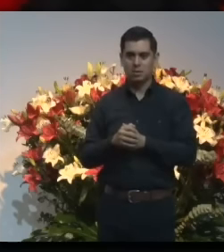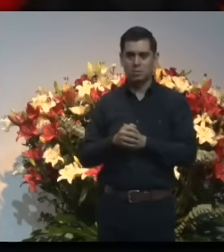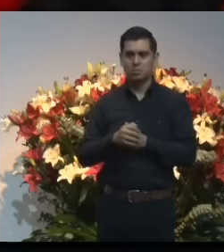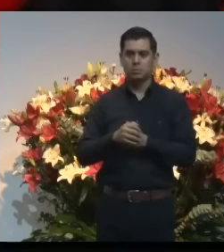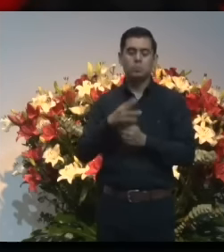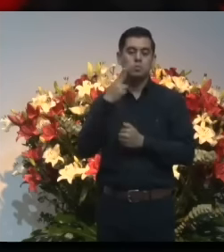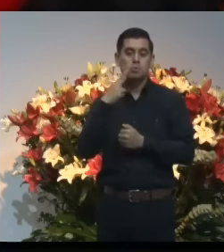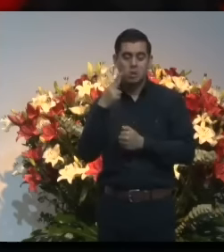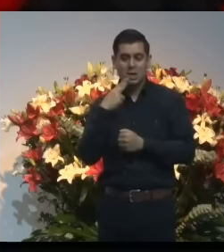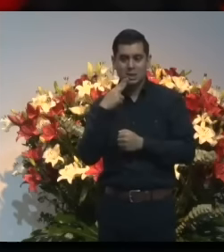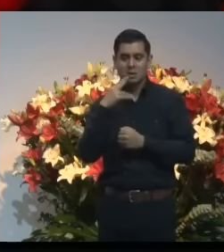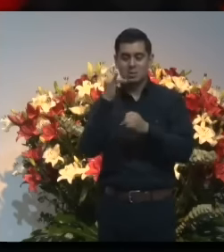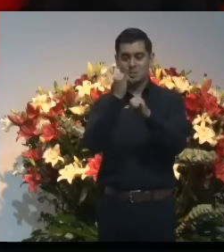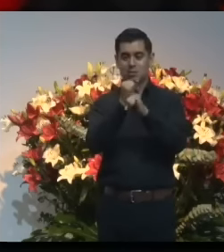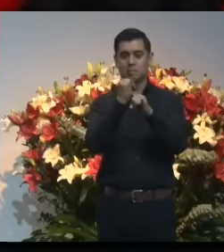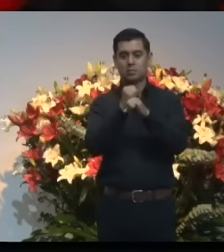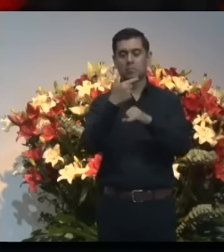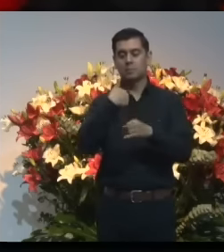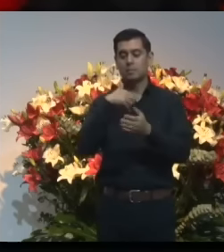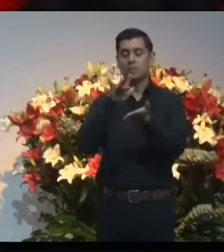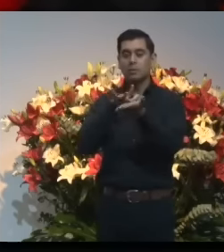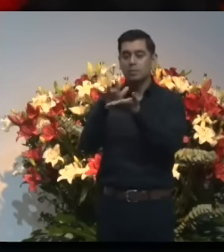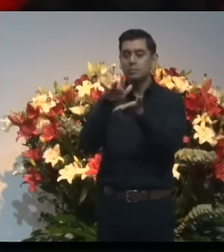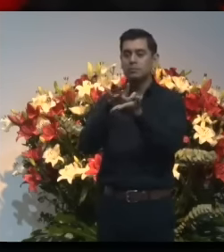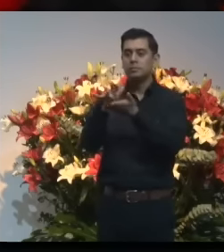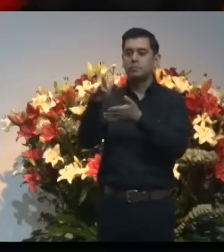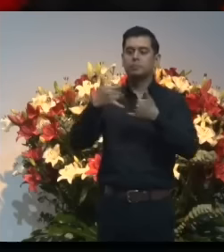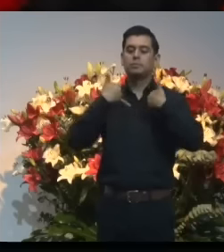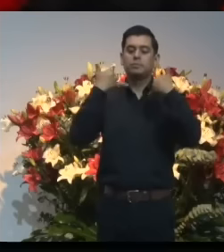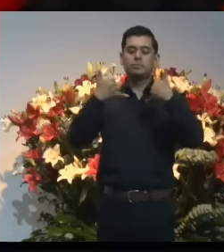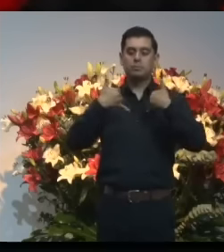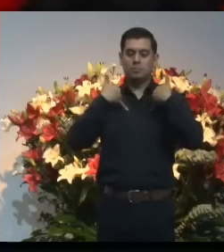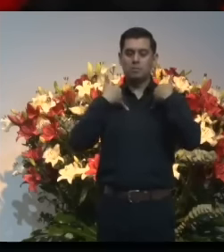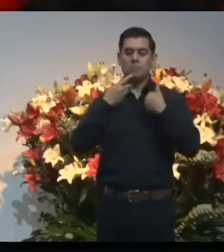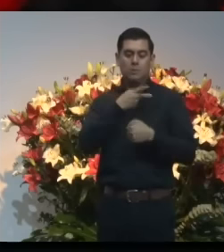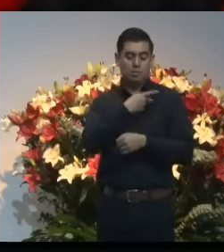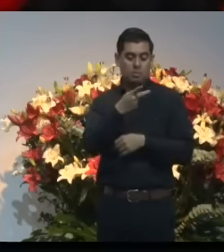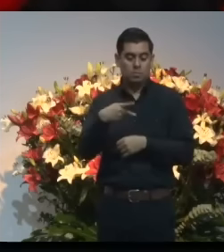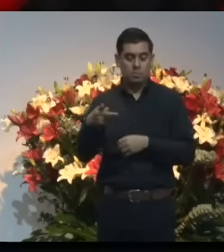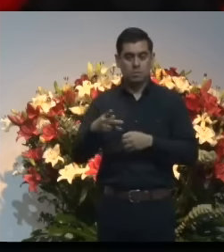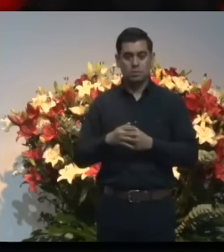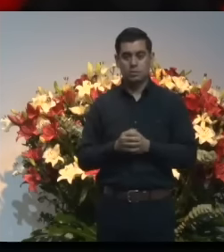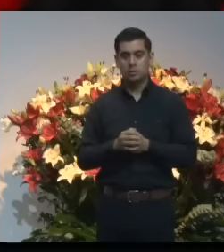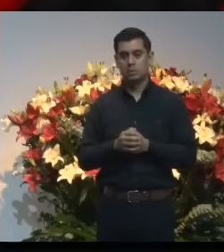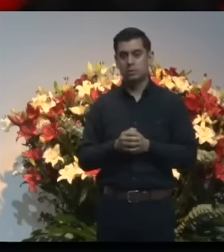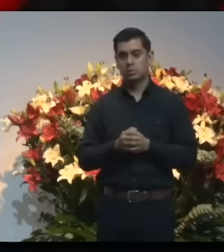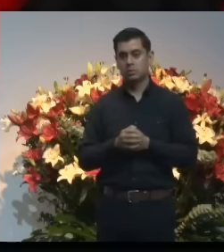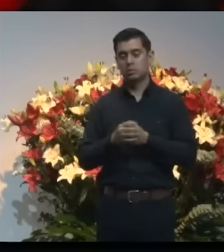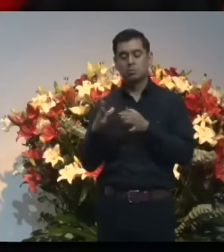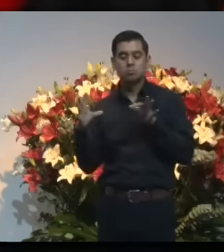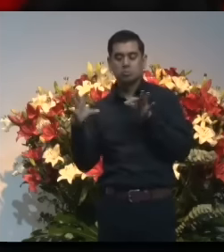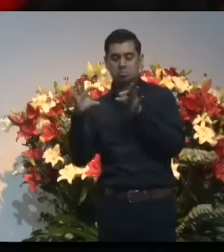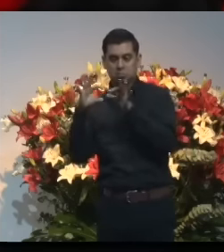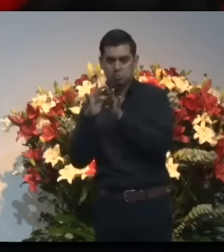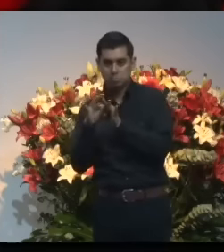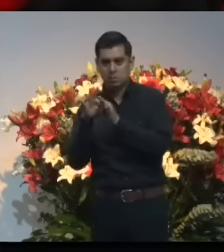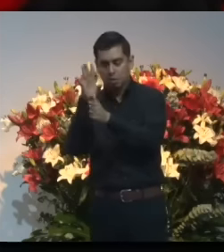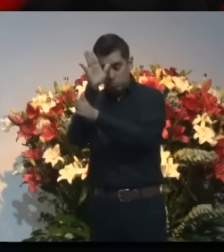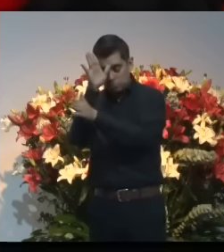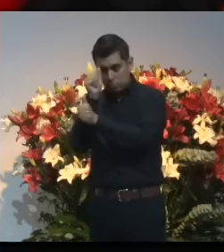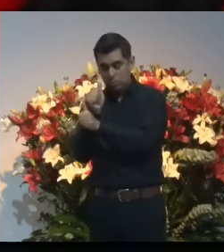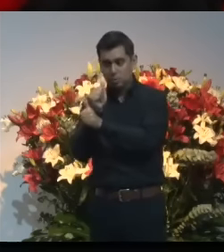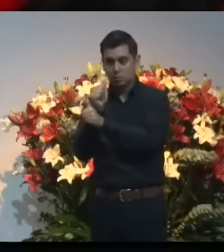tratar de subsidiar a los jóvenes de escasos recursos para que tengan datos, obviamente en convenio con las empresas para que haya